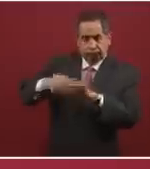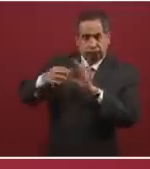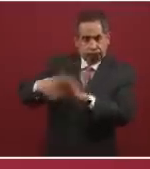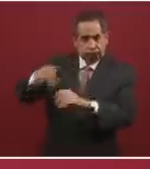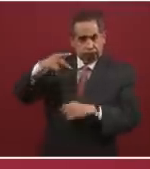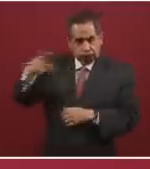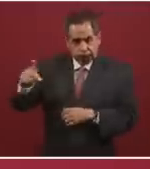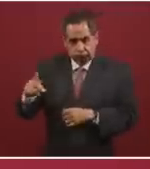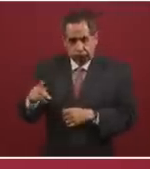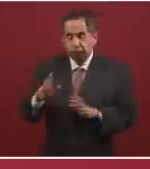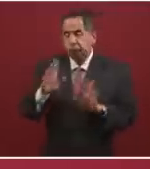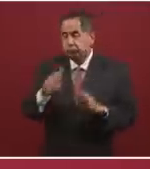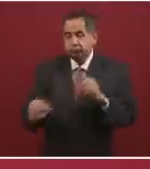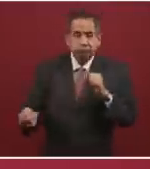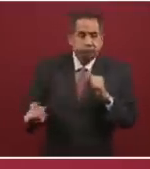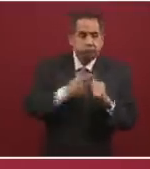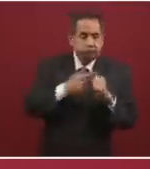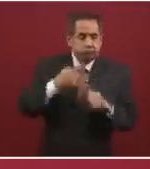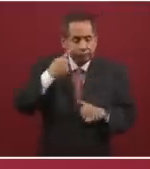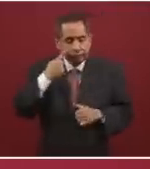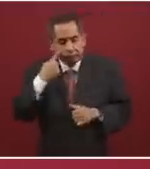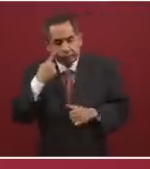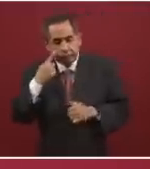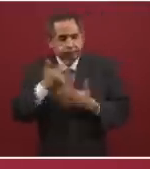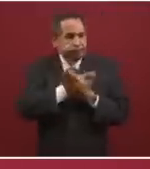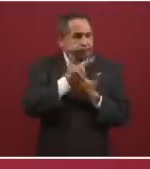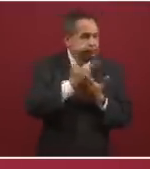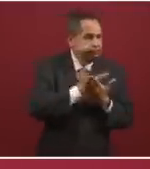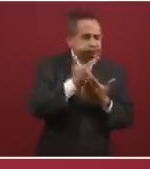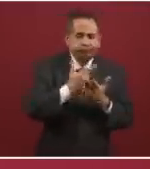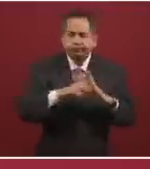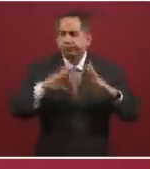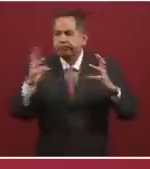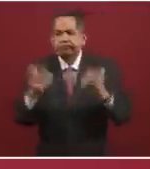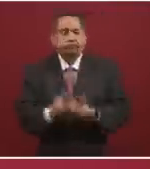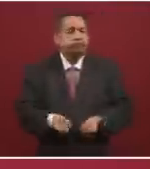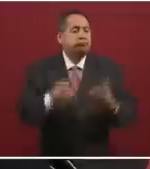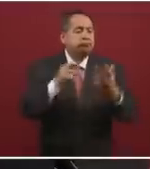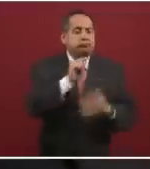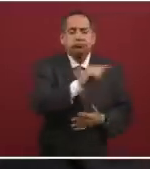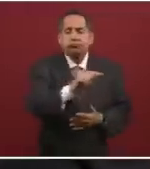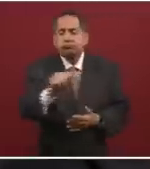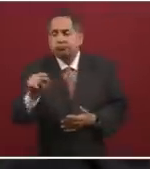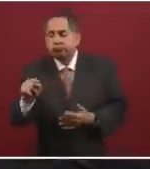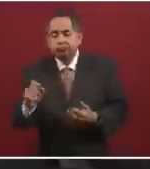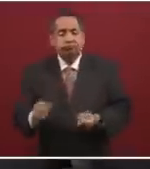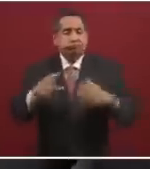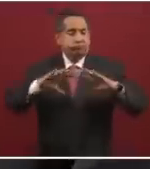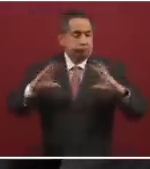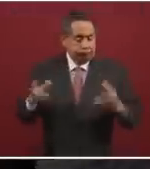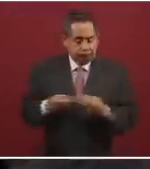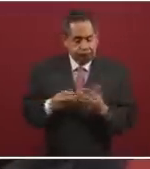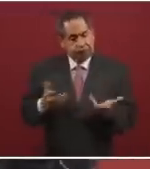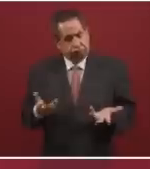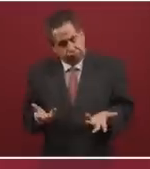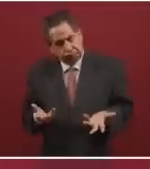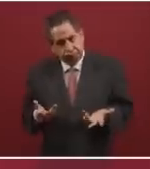servicios educativos, lo primero es un censo para ver si existen